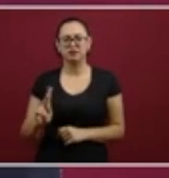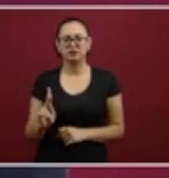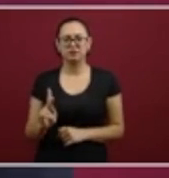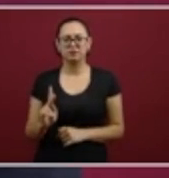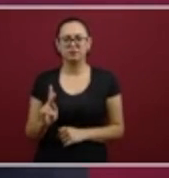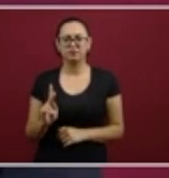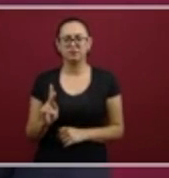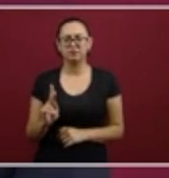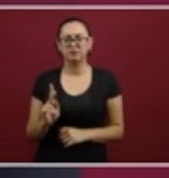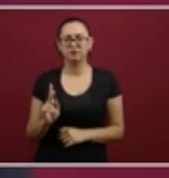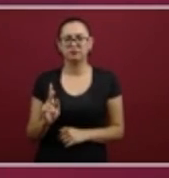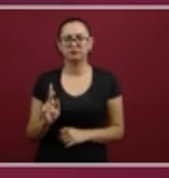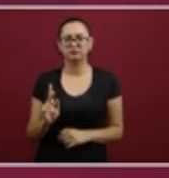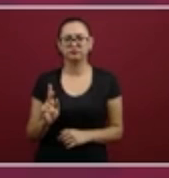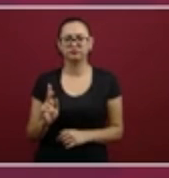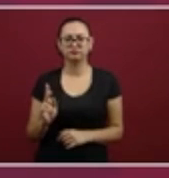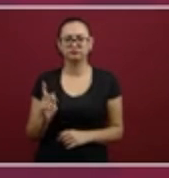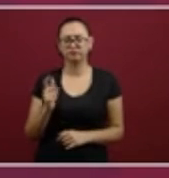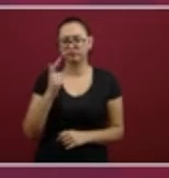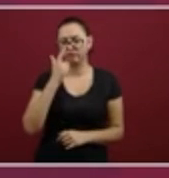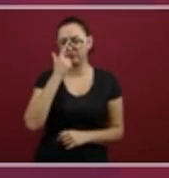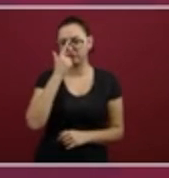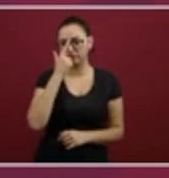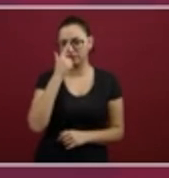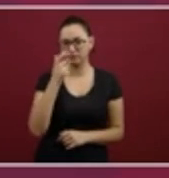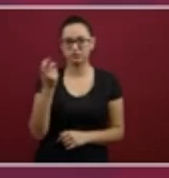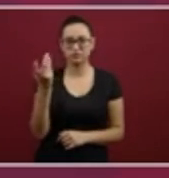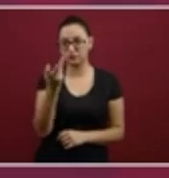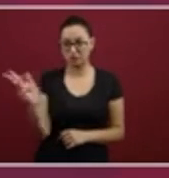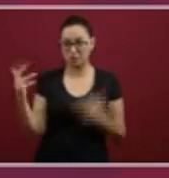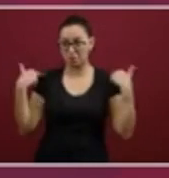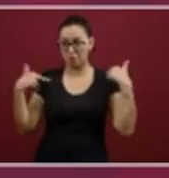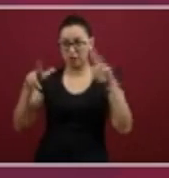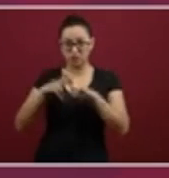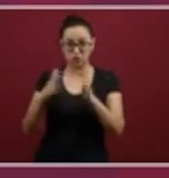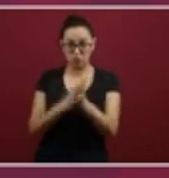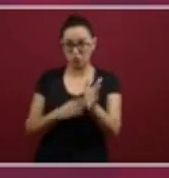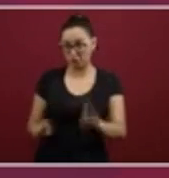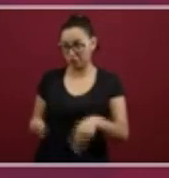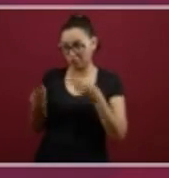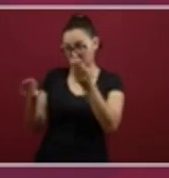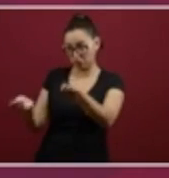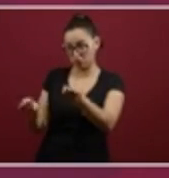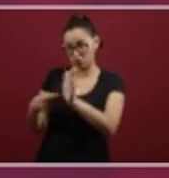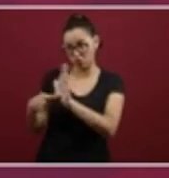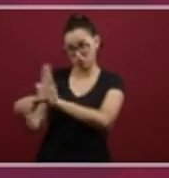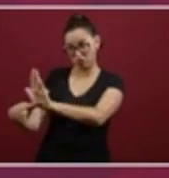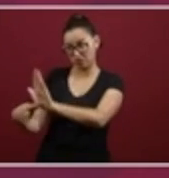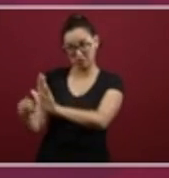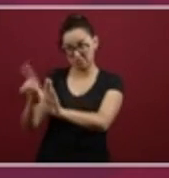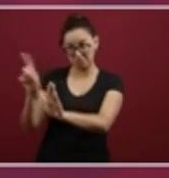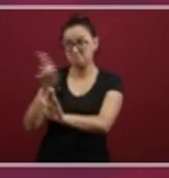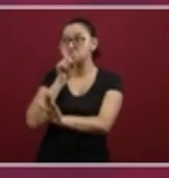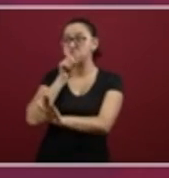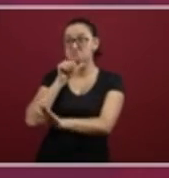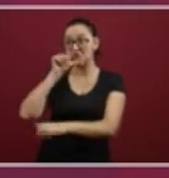si ellos no les entregaron el documento, no lo voy a hacer yo,